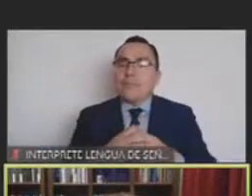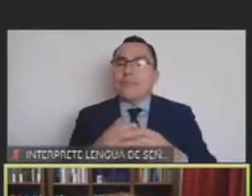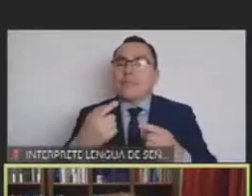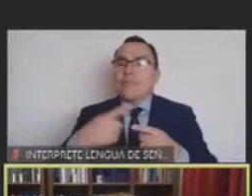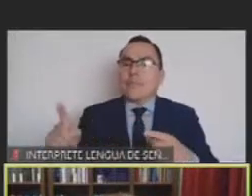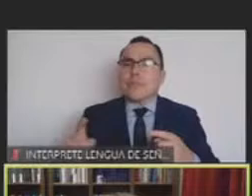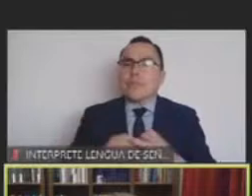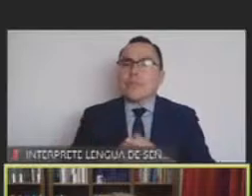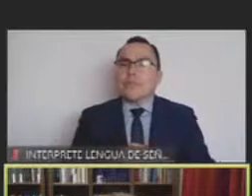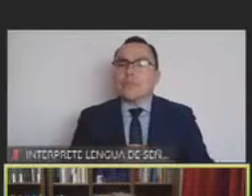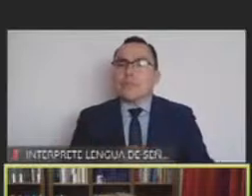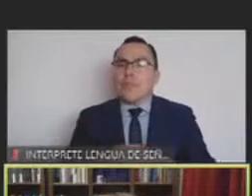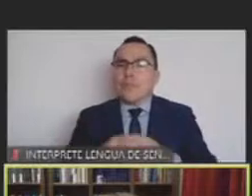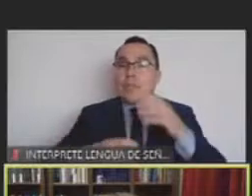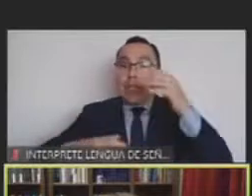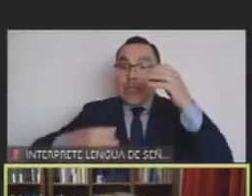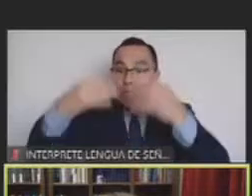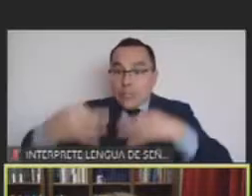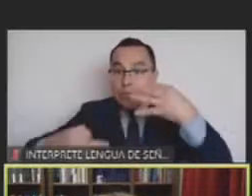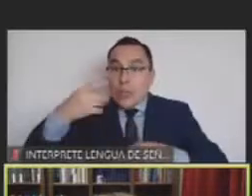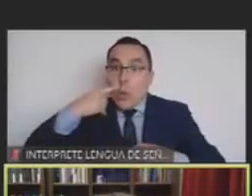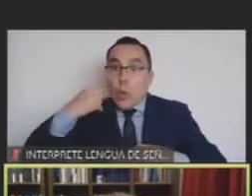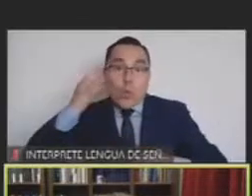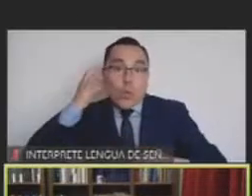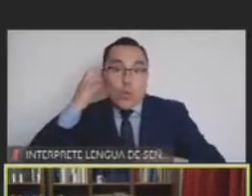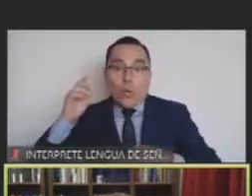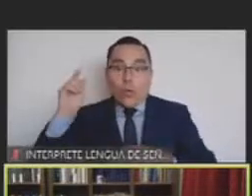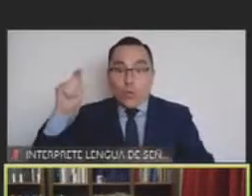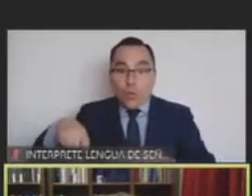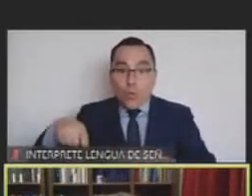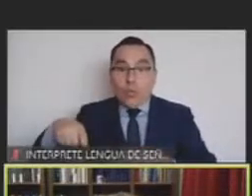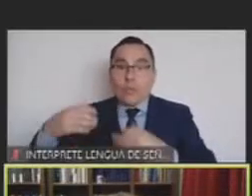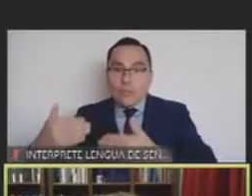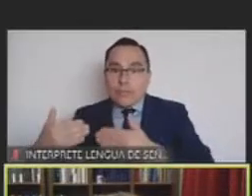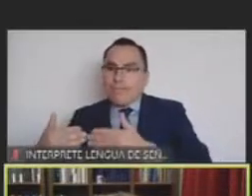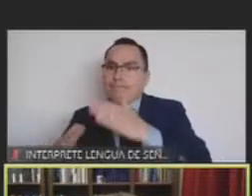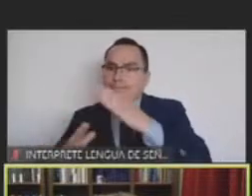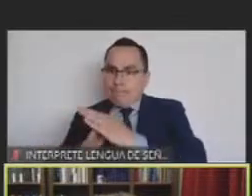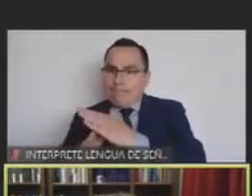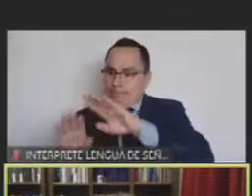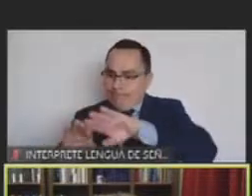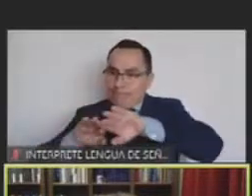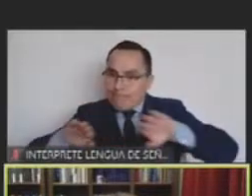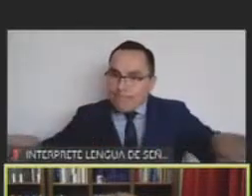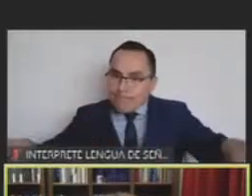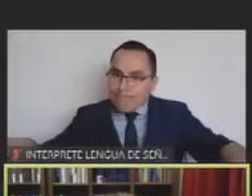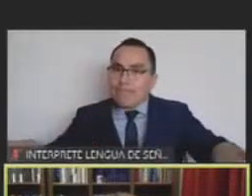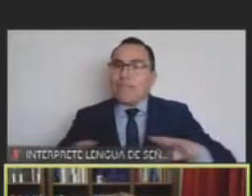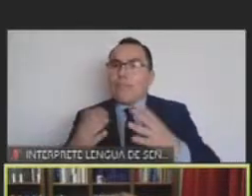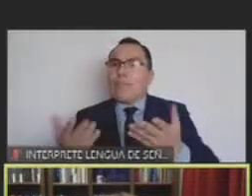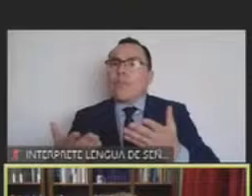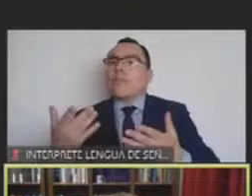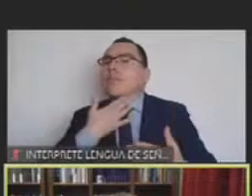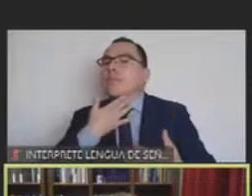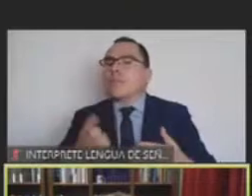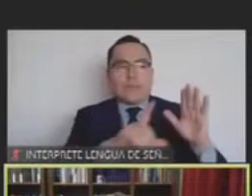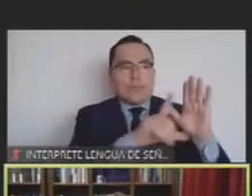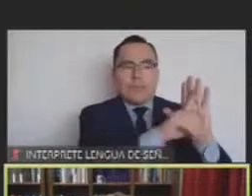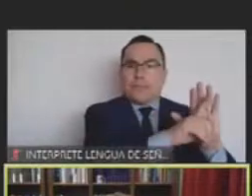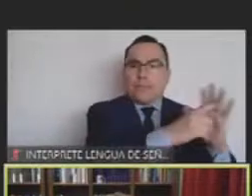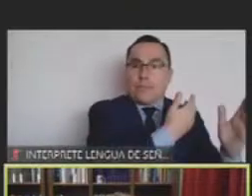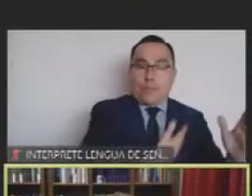juez debe estar separado de los otros poderes porque al momento de decidir un caso particular o evitar que las leyes o acciones injustas del gobierno